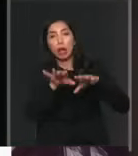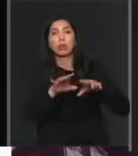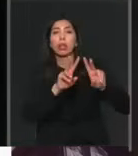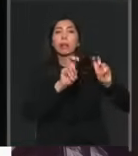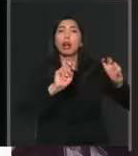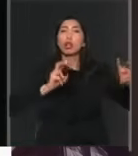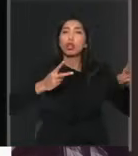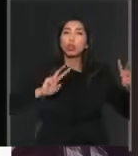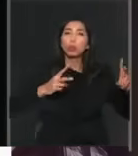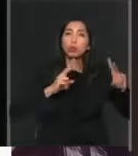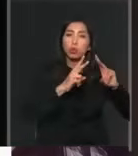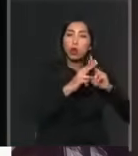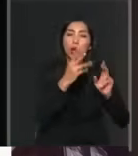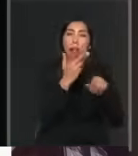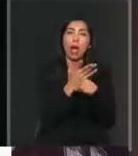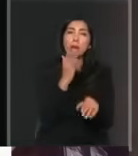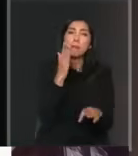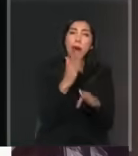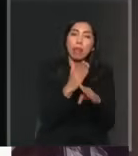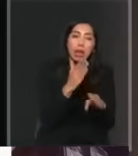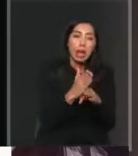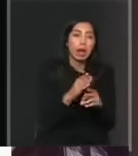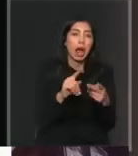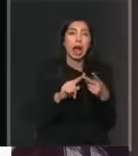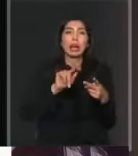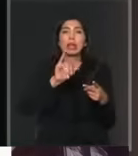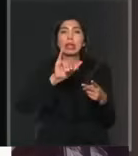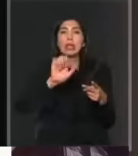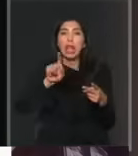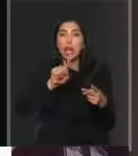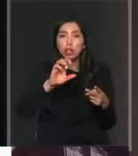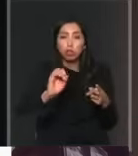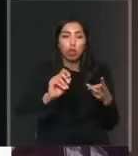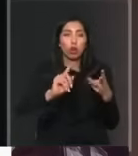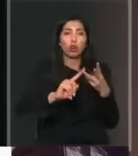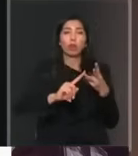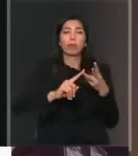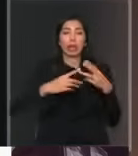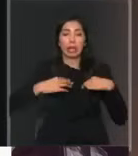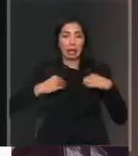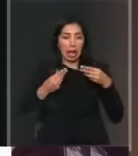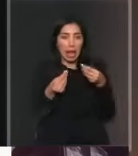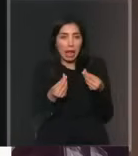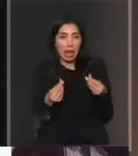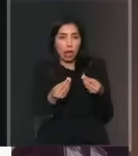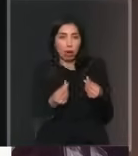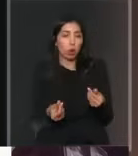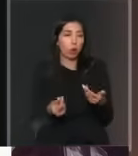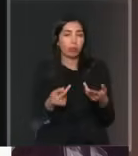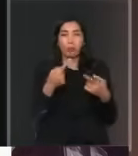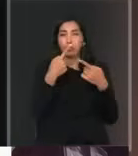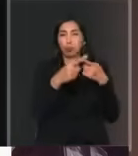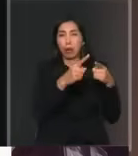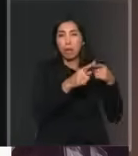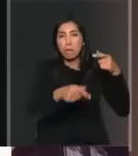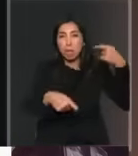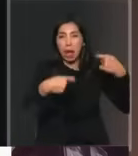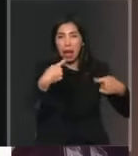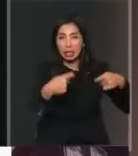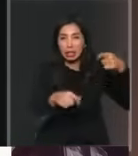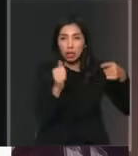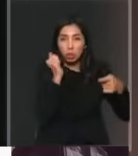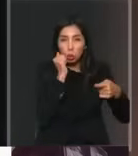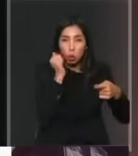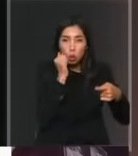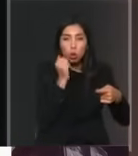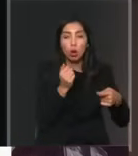en donde hay madera, yeso, cartón, género, inclusive cascotes de hormigón, plásticos, es un